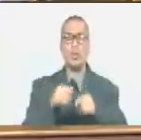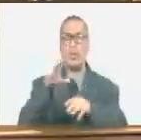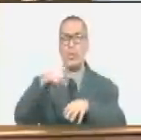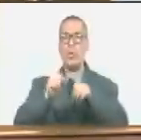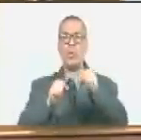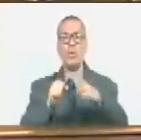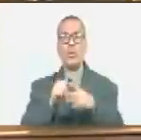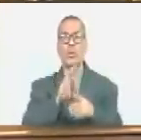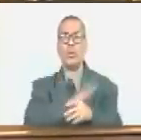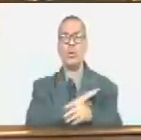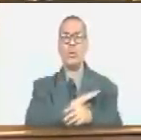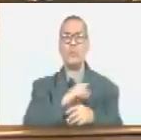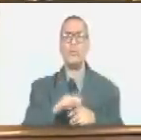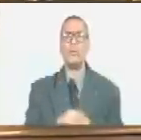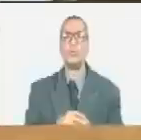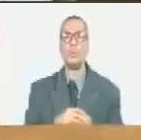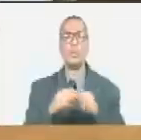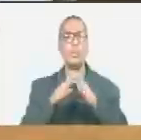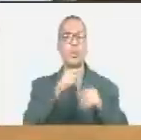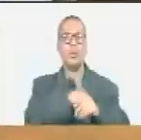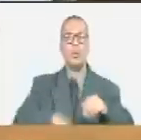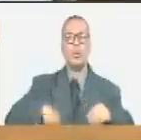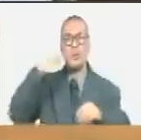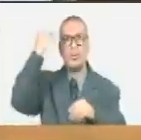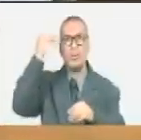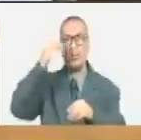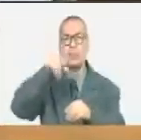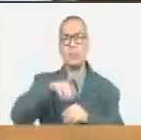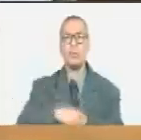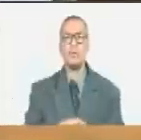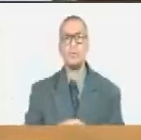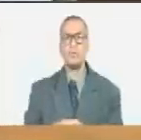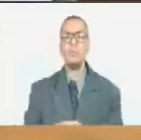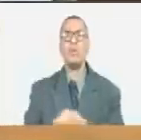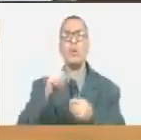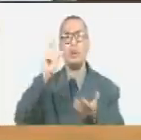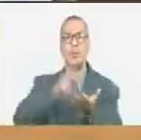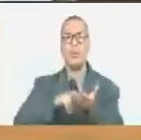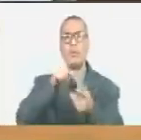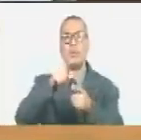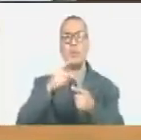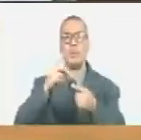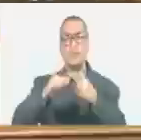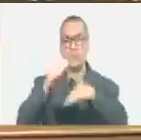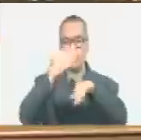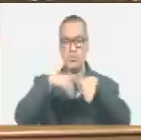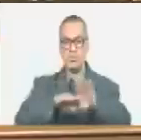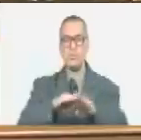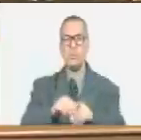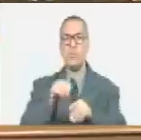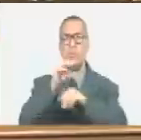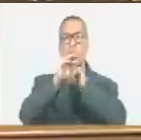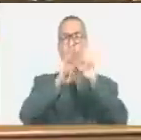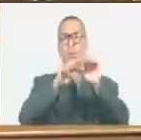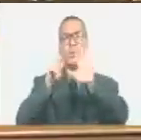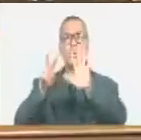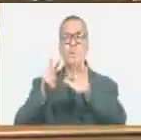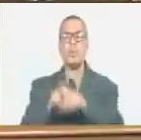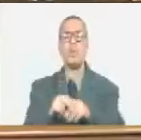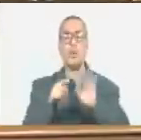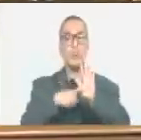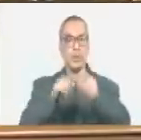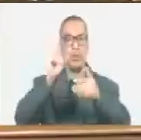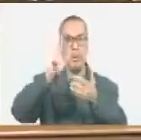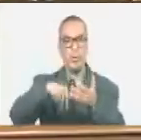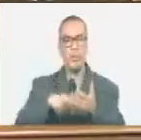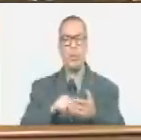recuperación de bienes. Es todo, señor presidente. En consideración. Aprobado. Siguiente. 97. Se propone